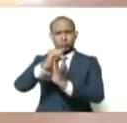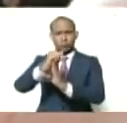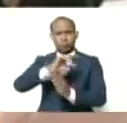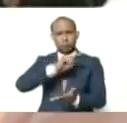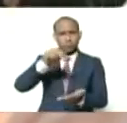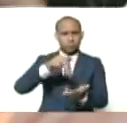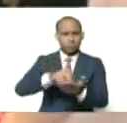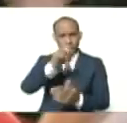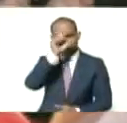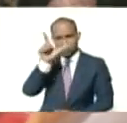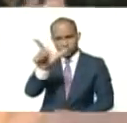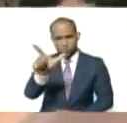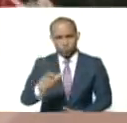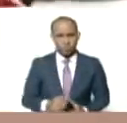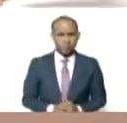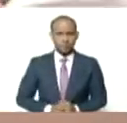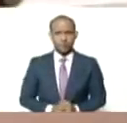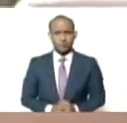nuestro partido.